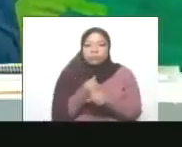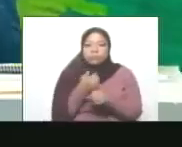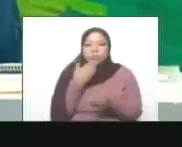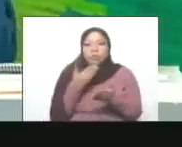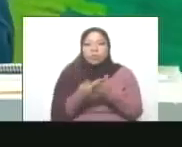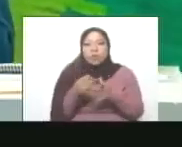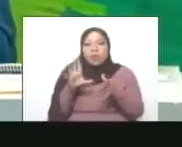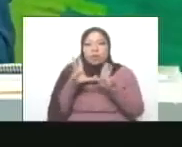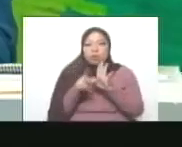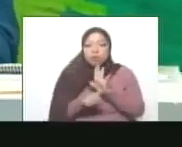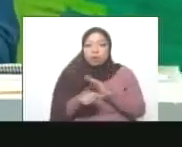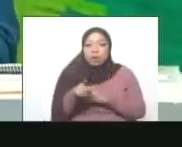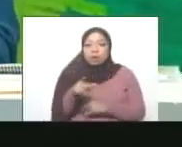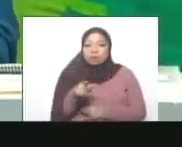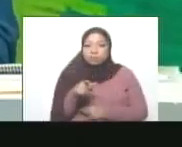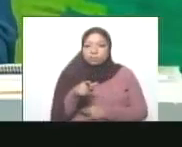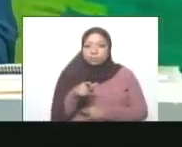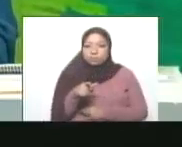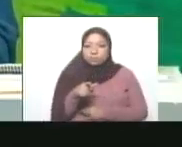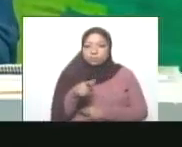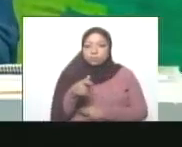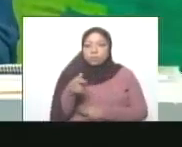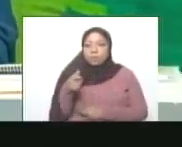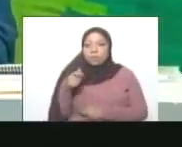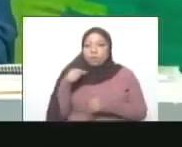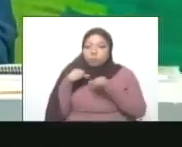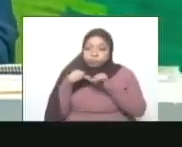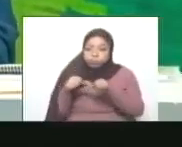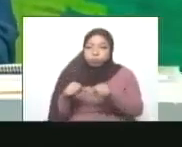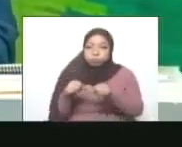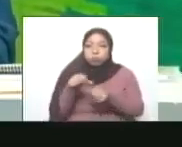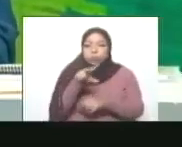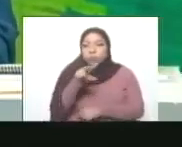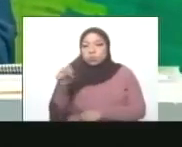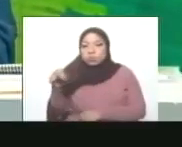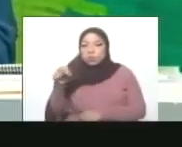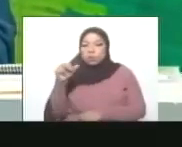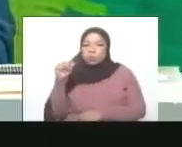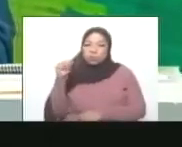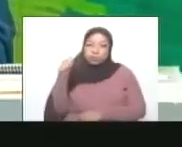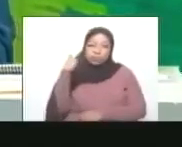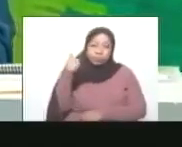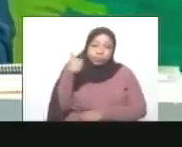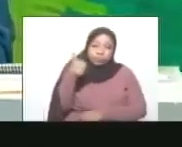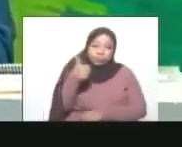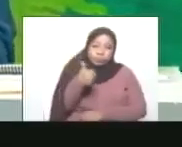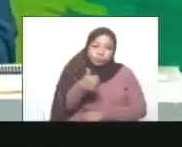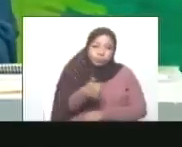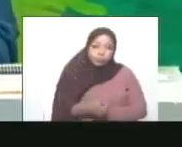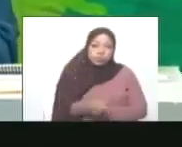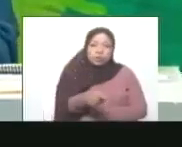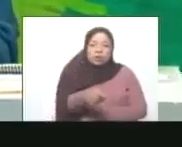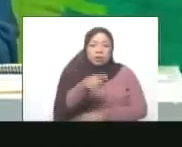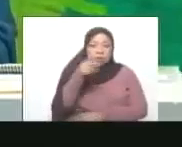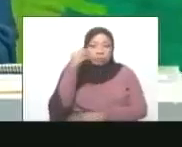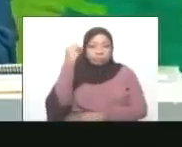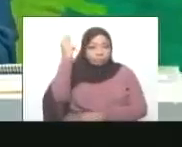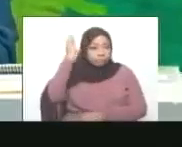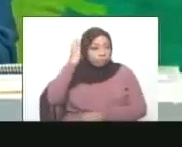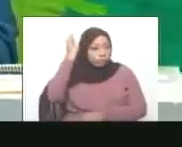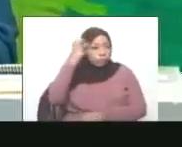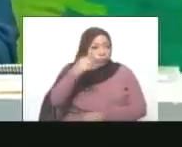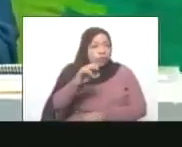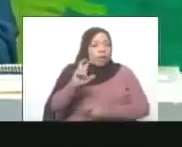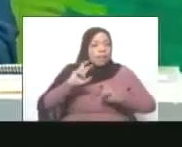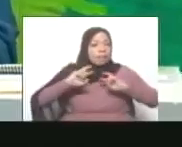despojar, robar. Es un robo continuado de 200 años, y tenemos que tener conciencia de este tema, los pueblos